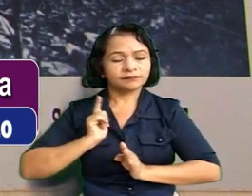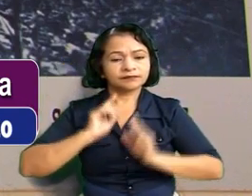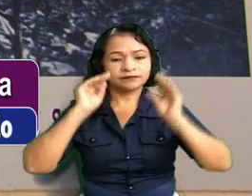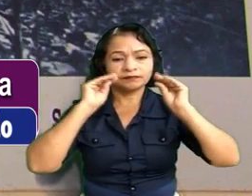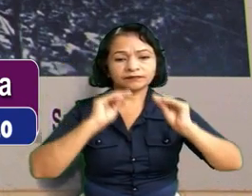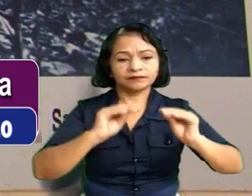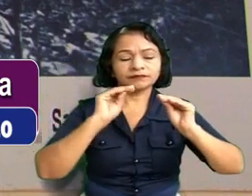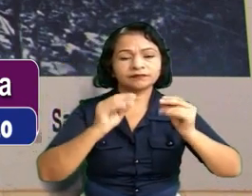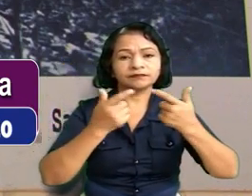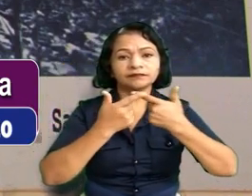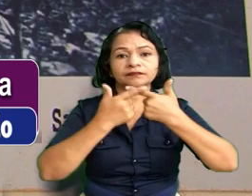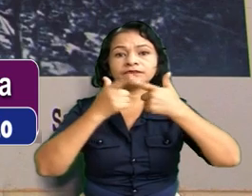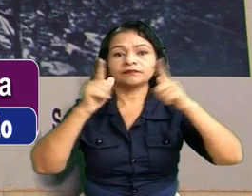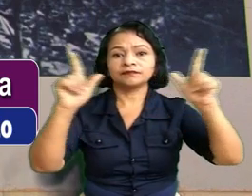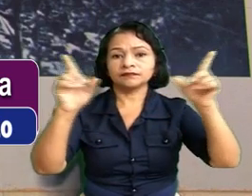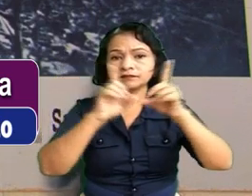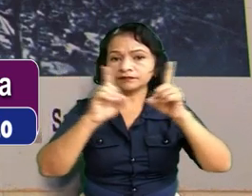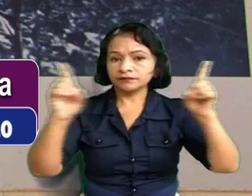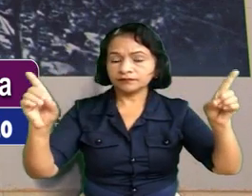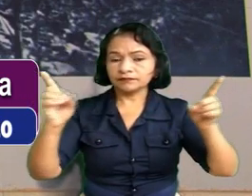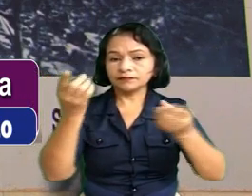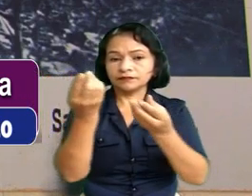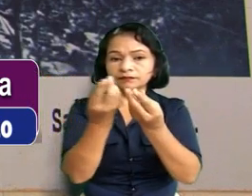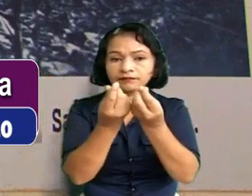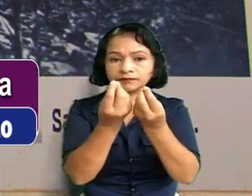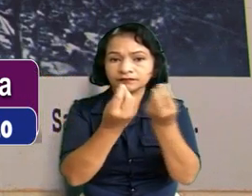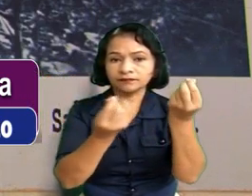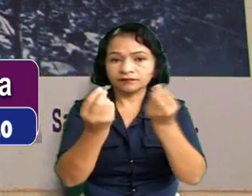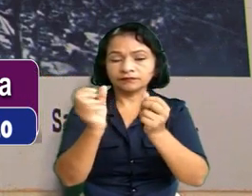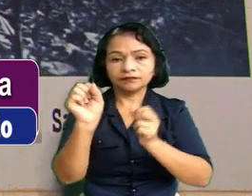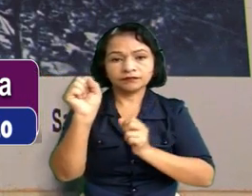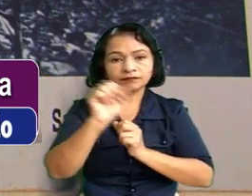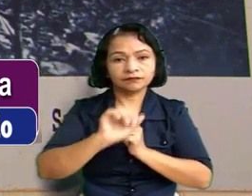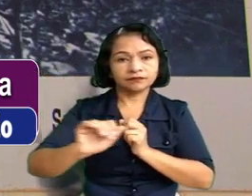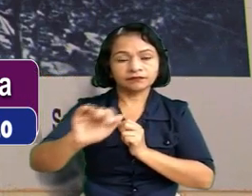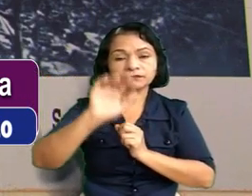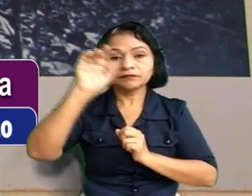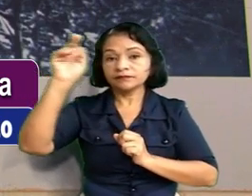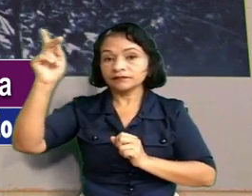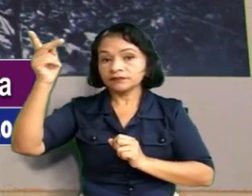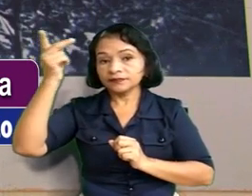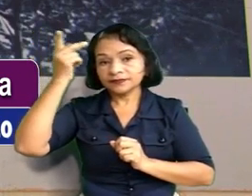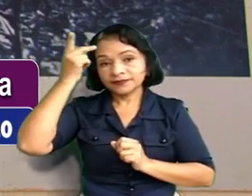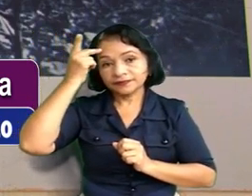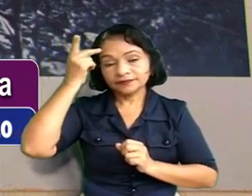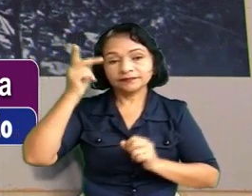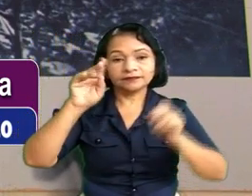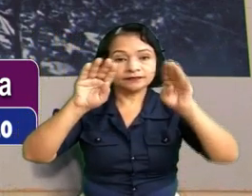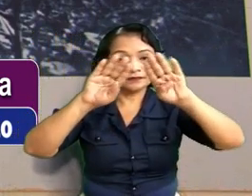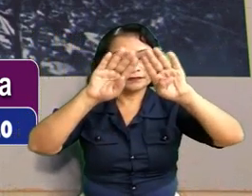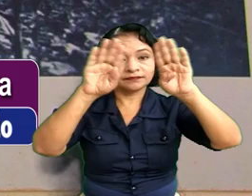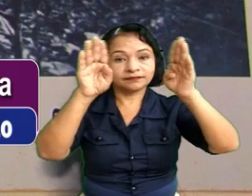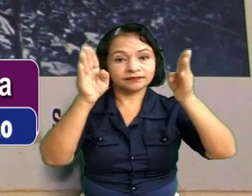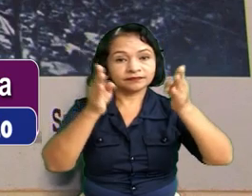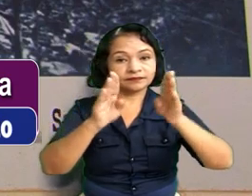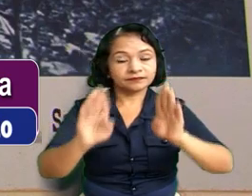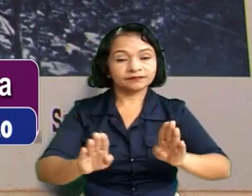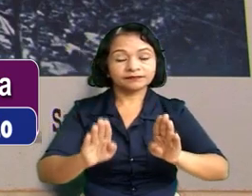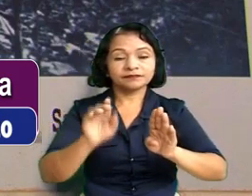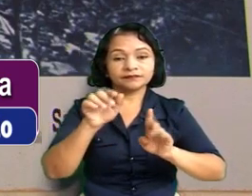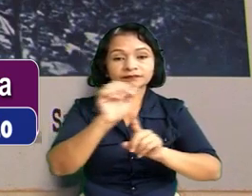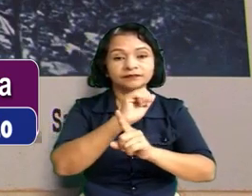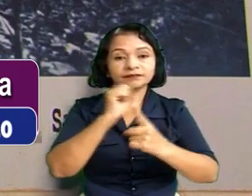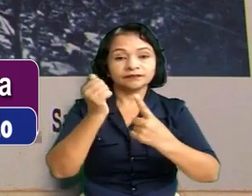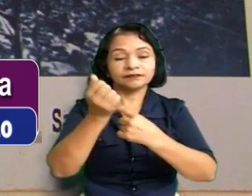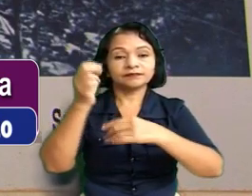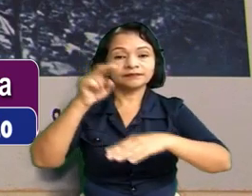nuestra independencia social, económica, política. Las mujeres que hoy estamos en la Asamblea Nacional se